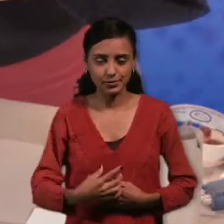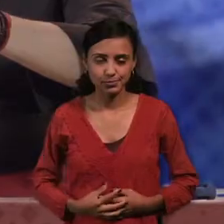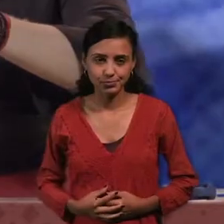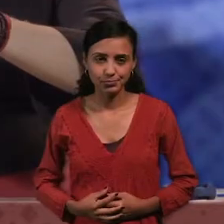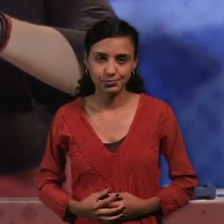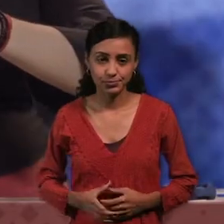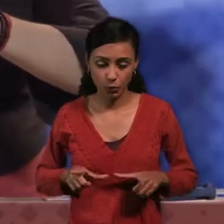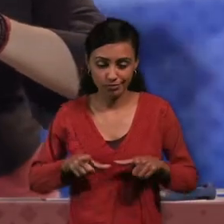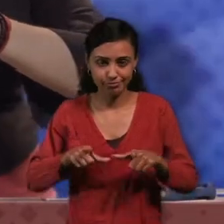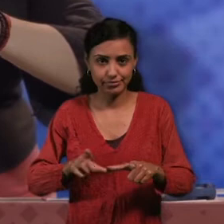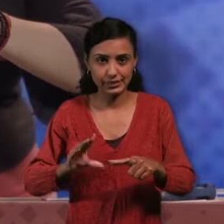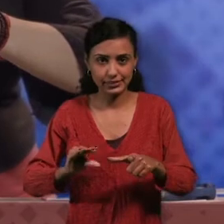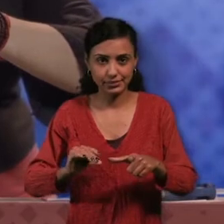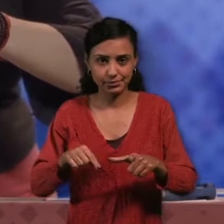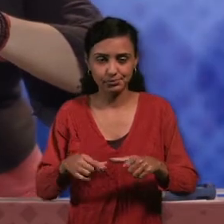cartón.